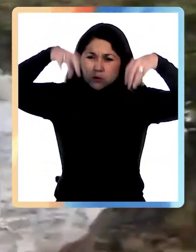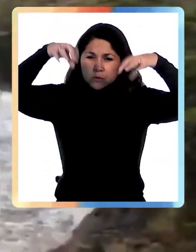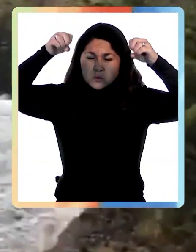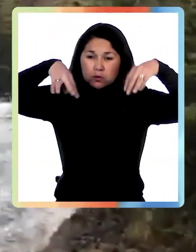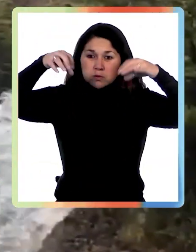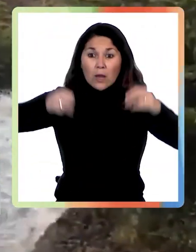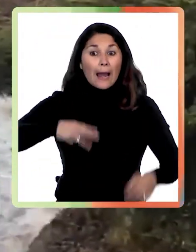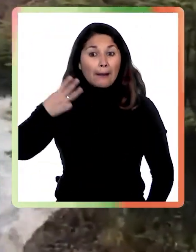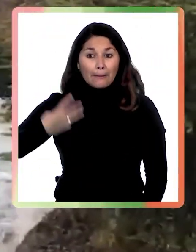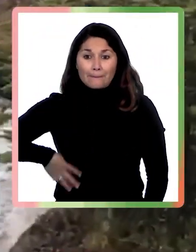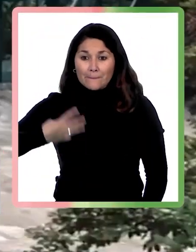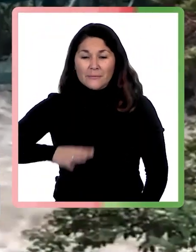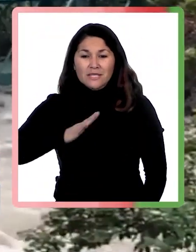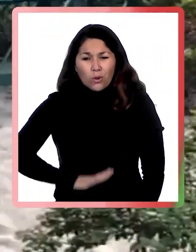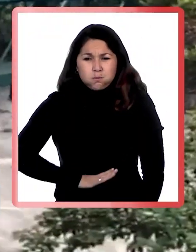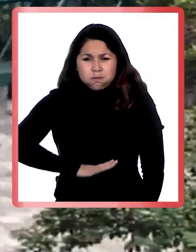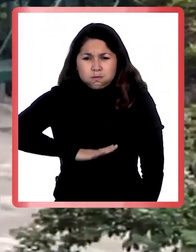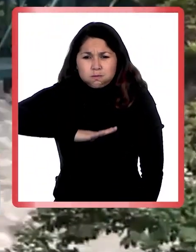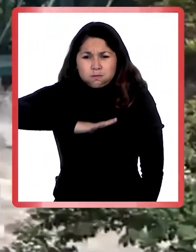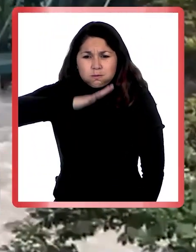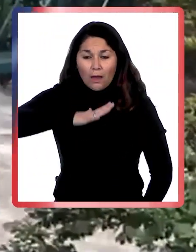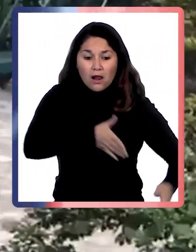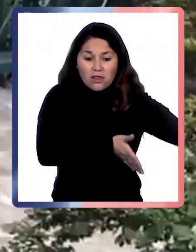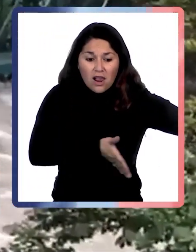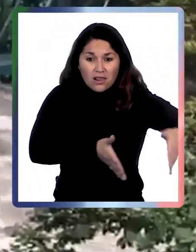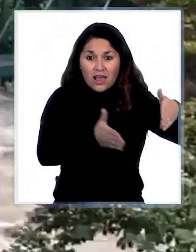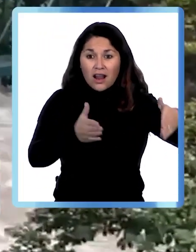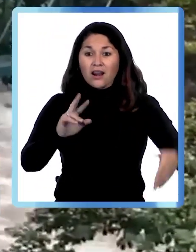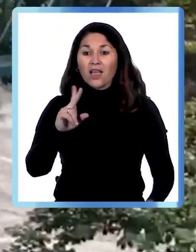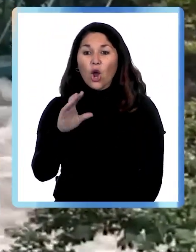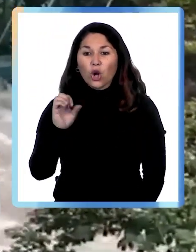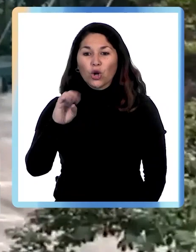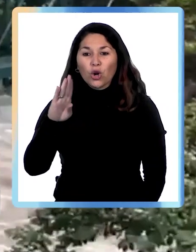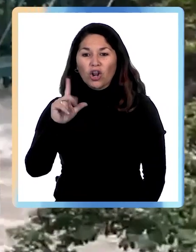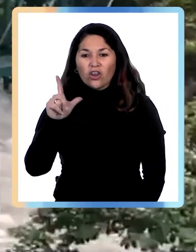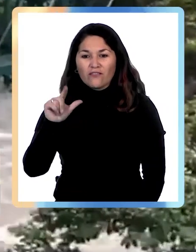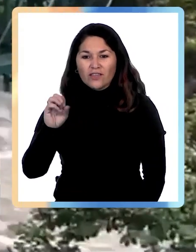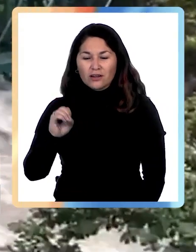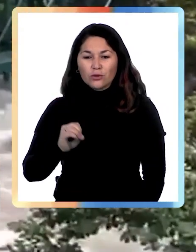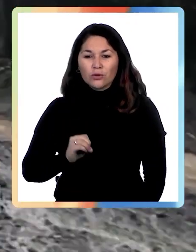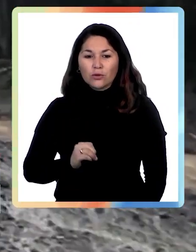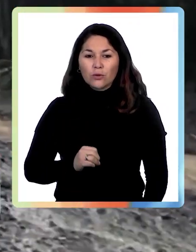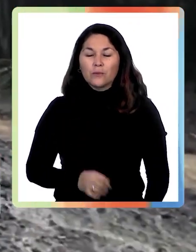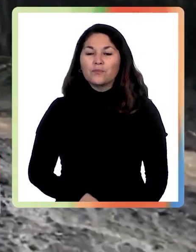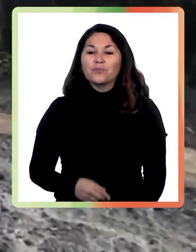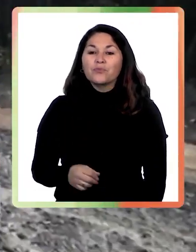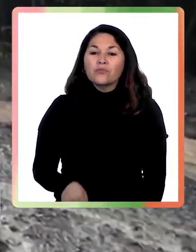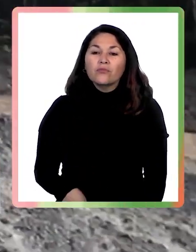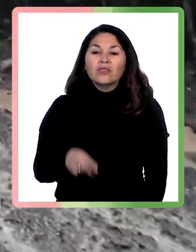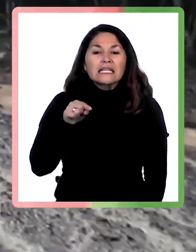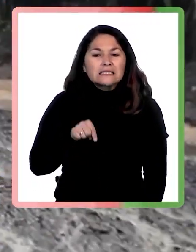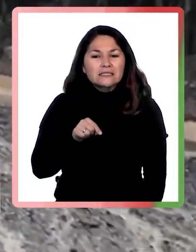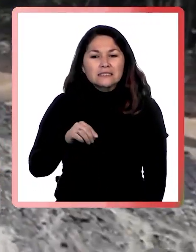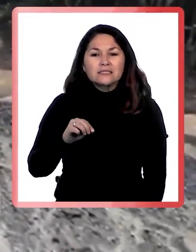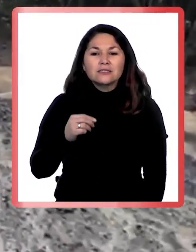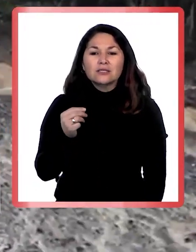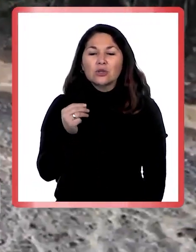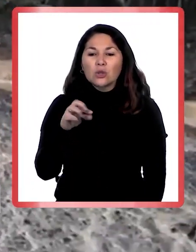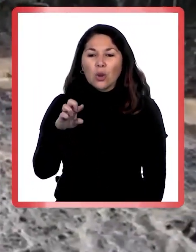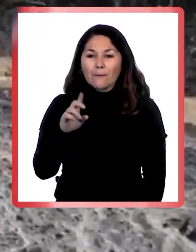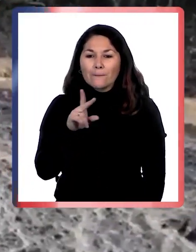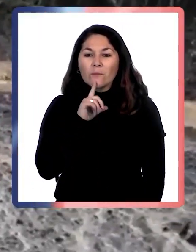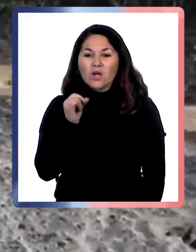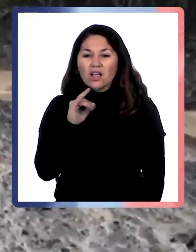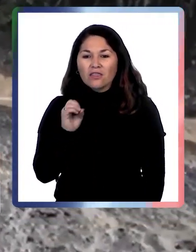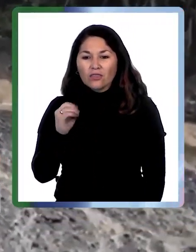provocaron que para el martes se inundara el caudal del Río róbalo en Puerto Williams la situación ha provocado que aguas Magallanes